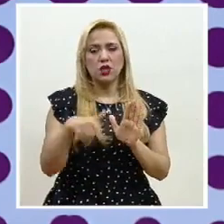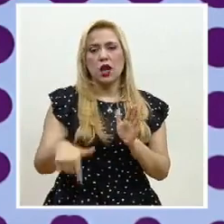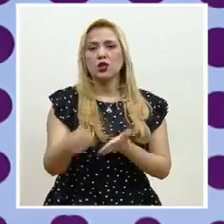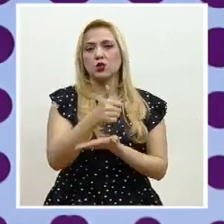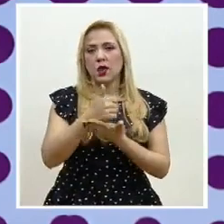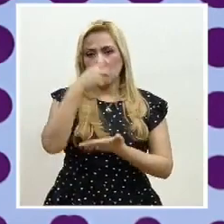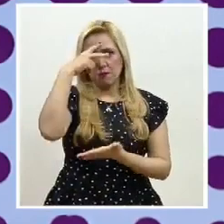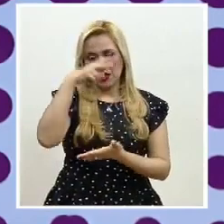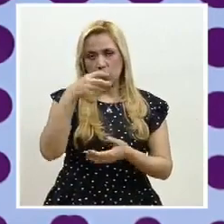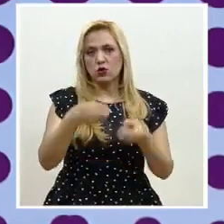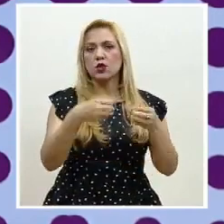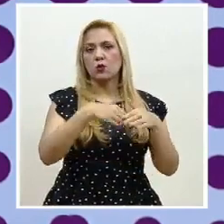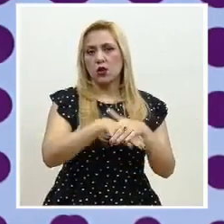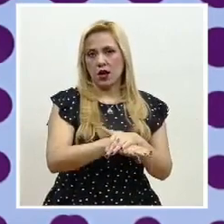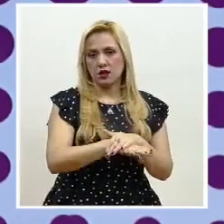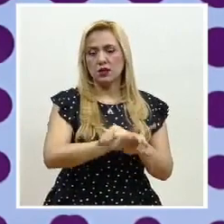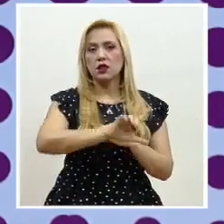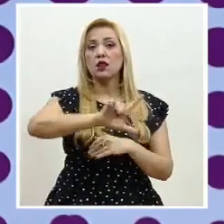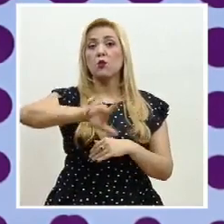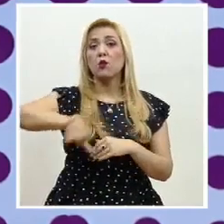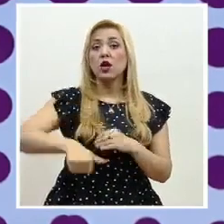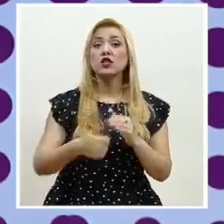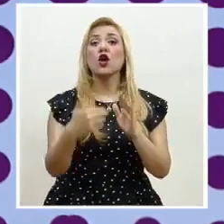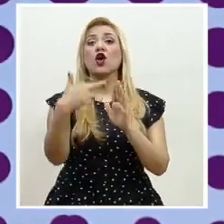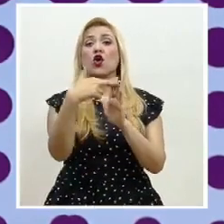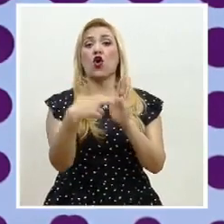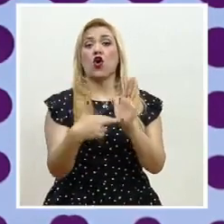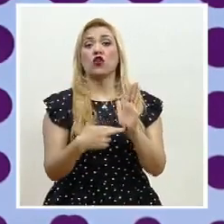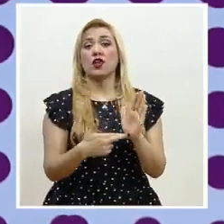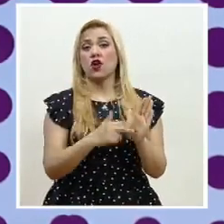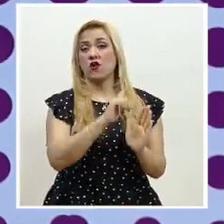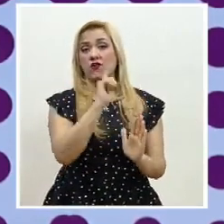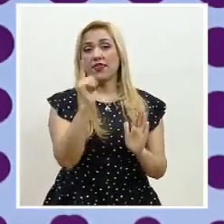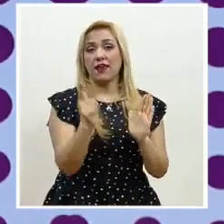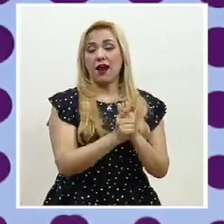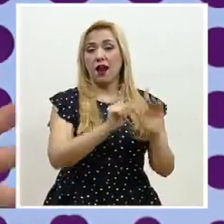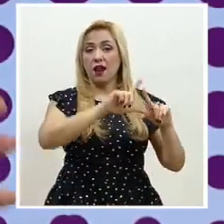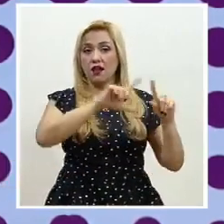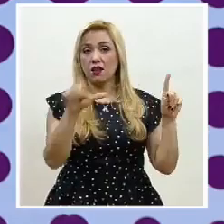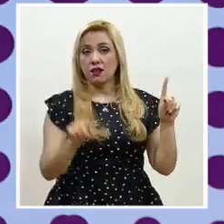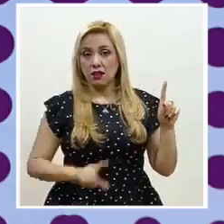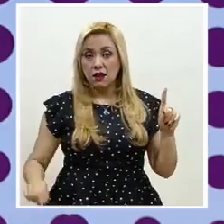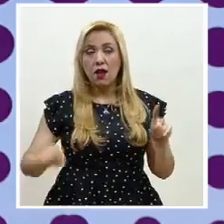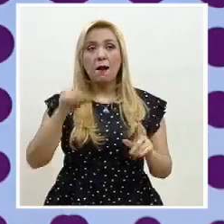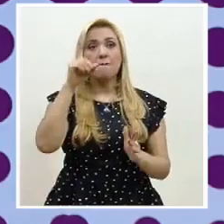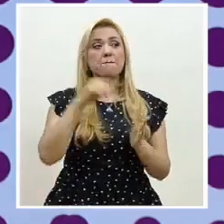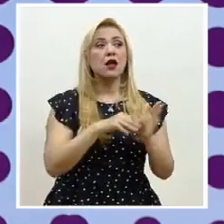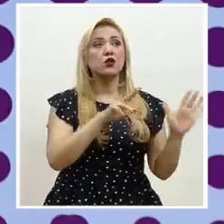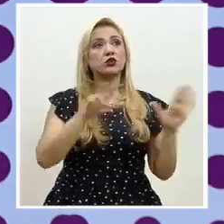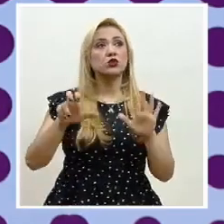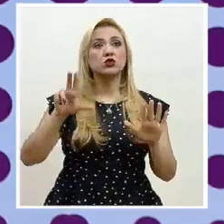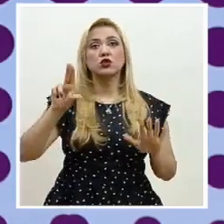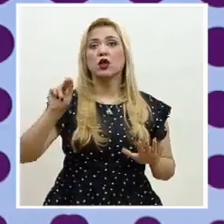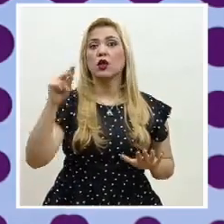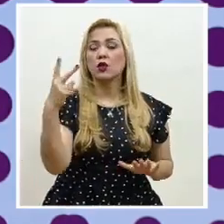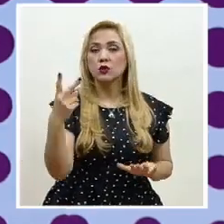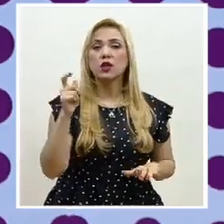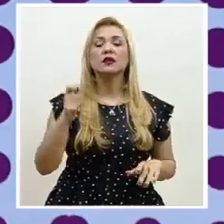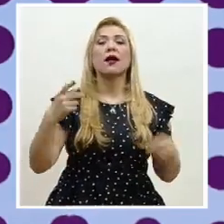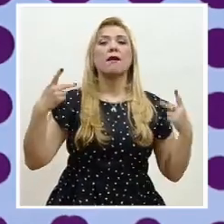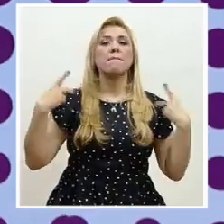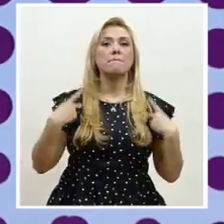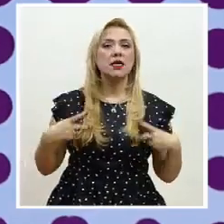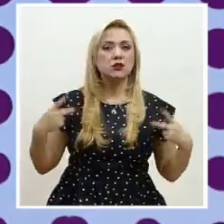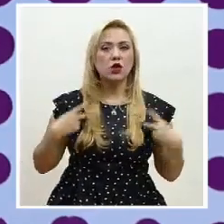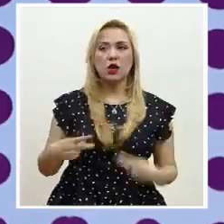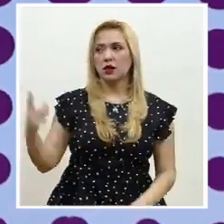México. Se afianzó más con el Código Federal de Procedimientos Civiles de 1892. Entonces, la función era una persona que se dedicaba a